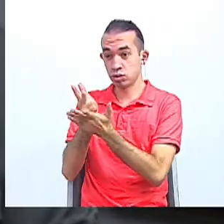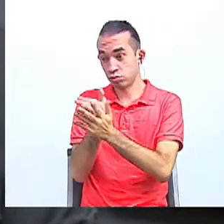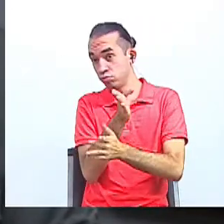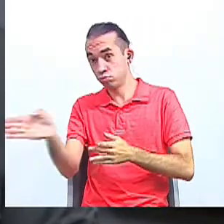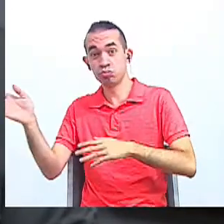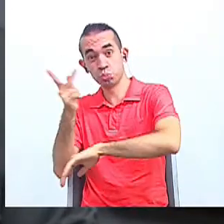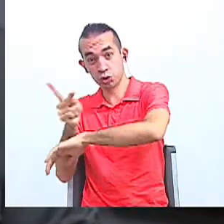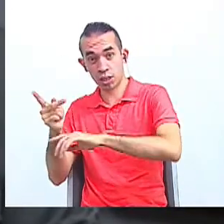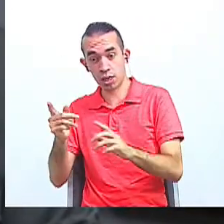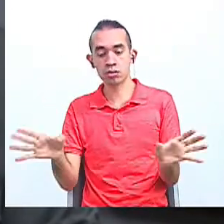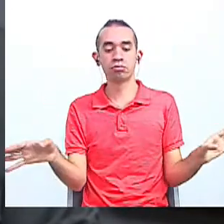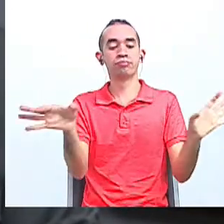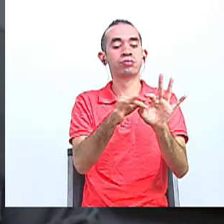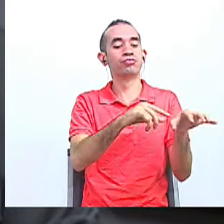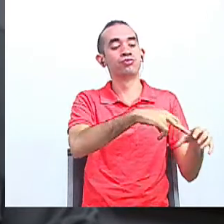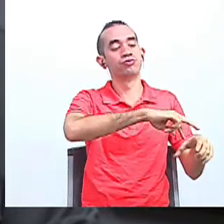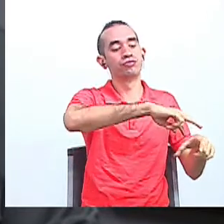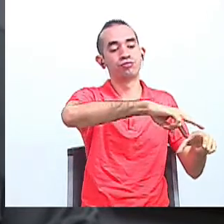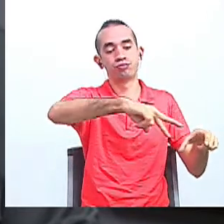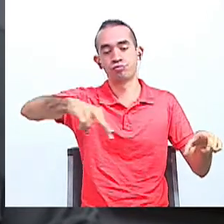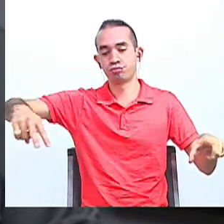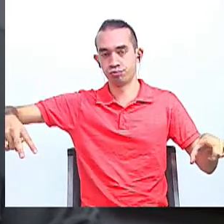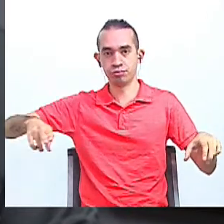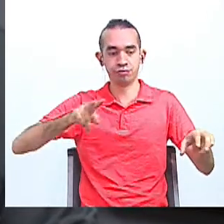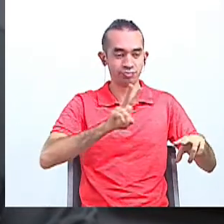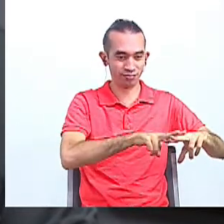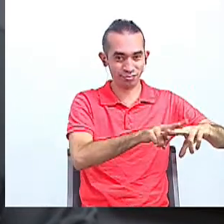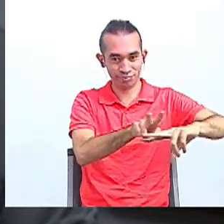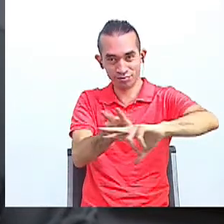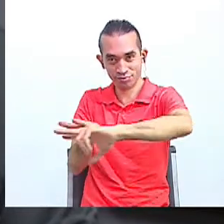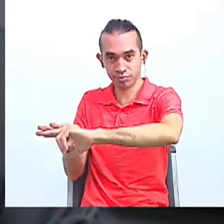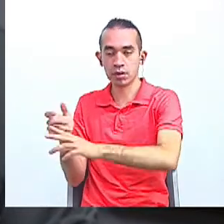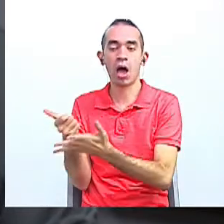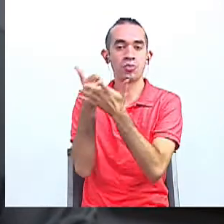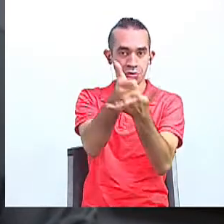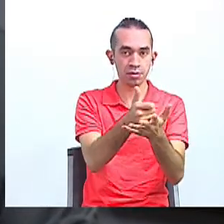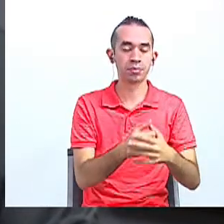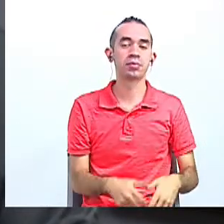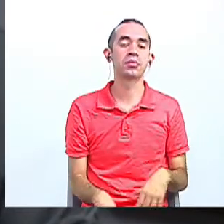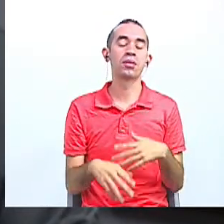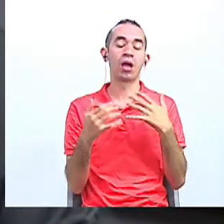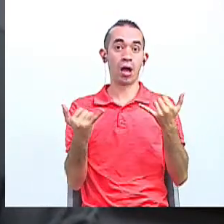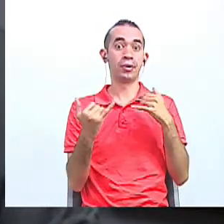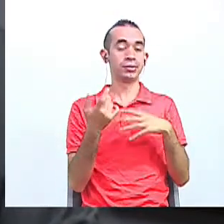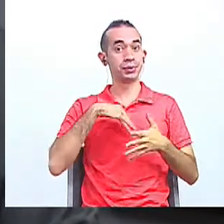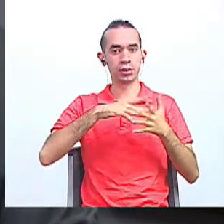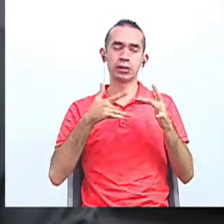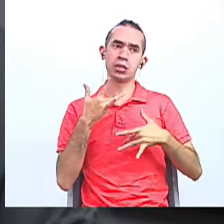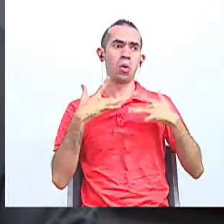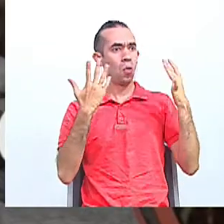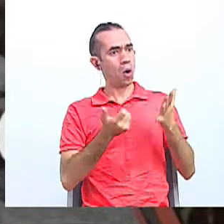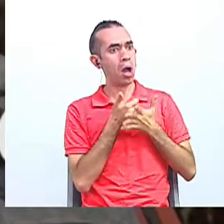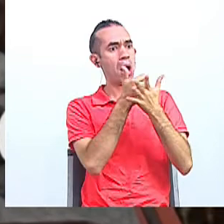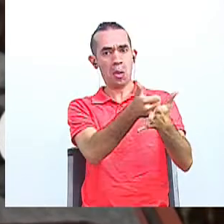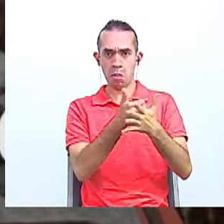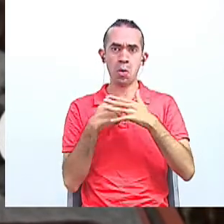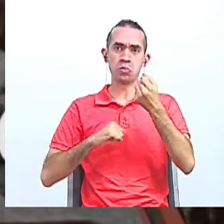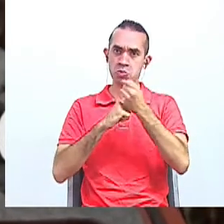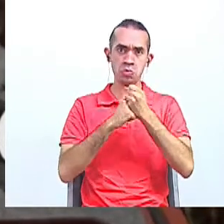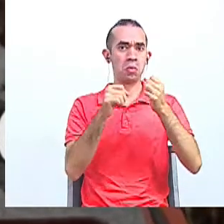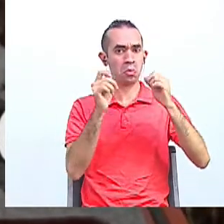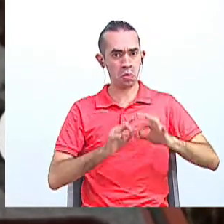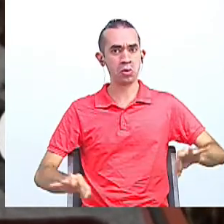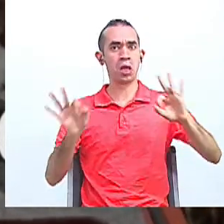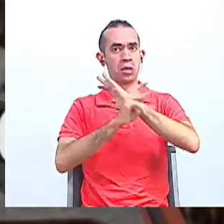sido muy importante, los estudiantes se sienten muy identificados, ¿verdad?, con la colaboración en el país, en un área importante como es el tranvía.